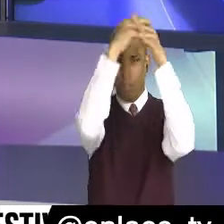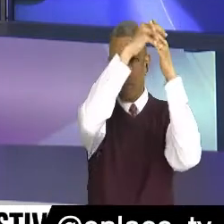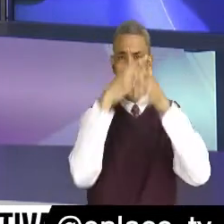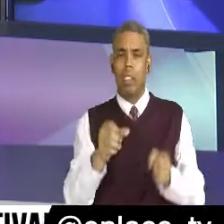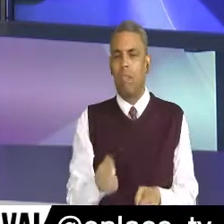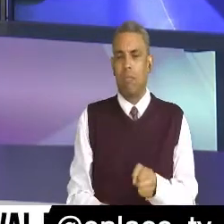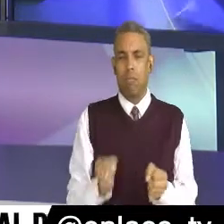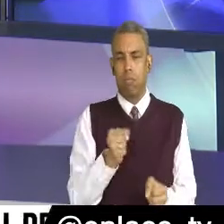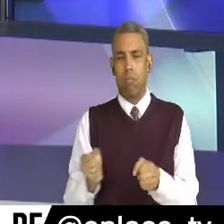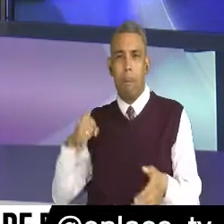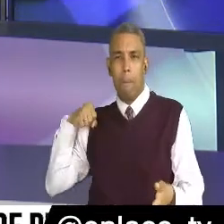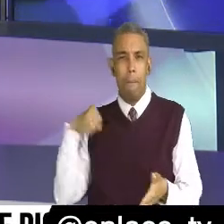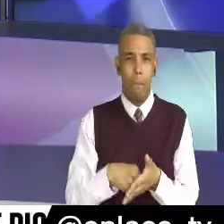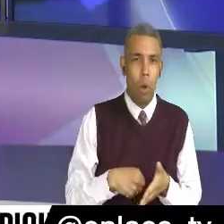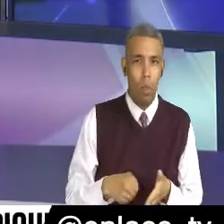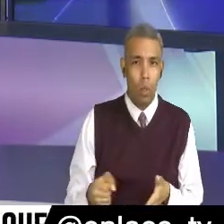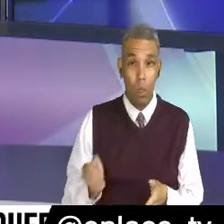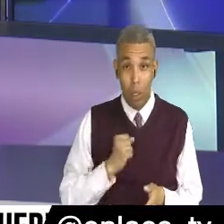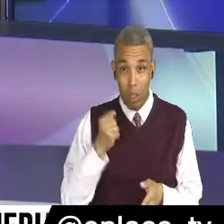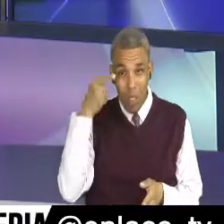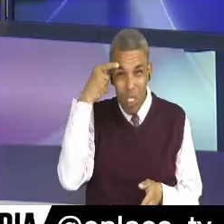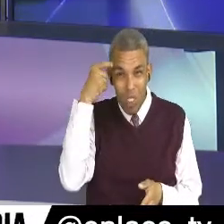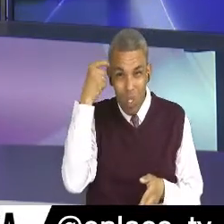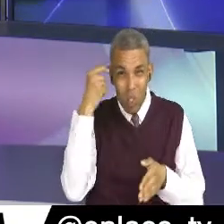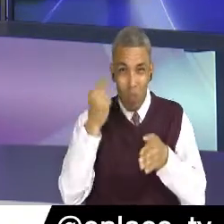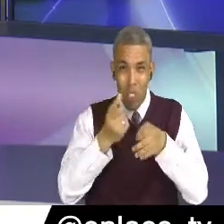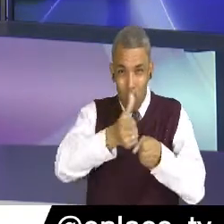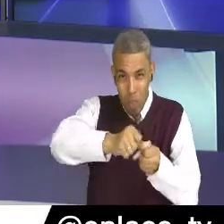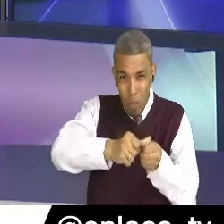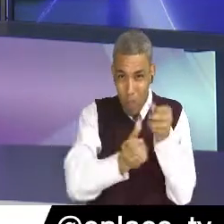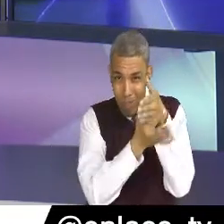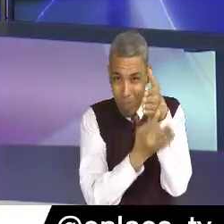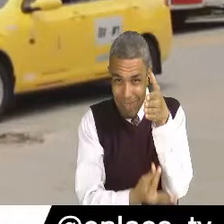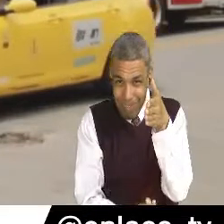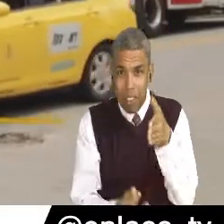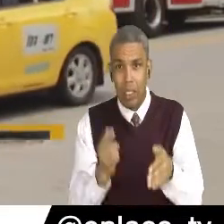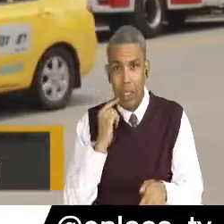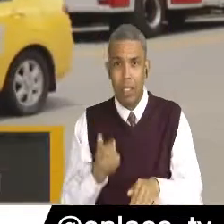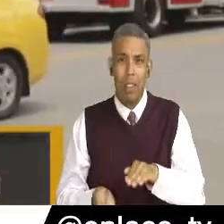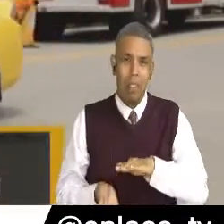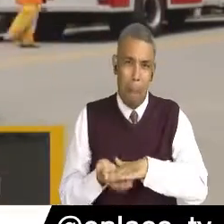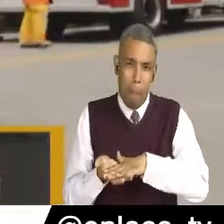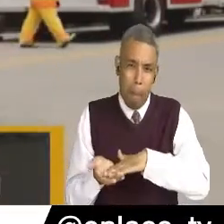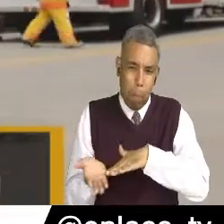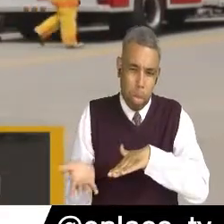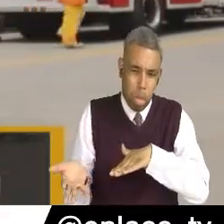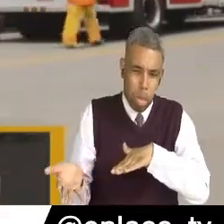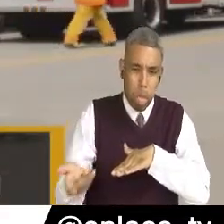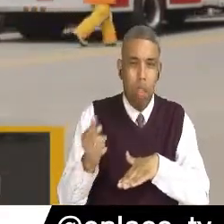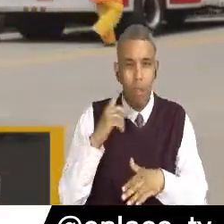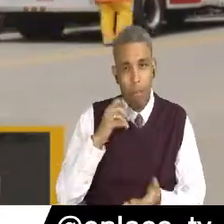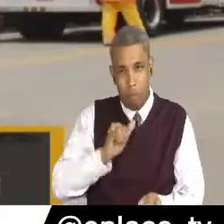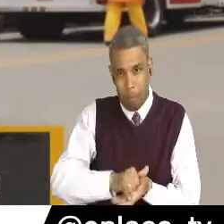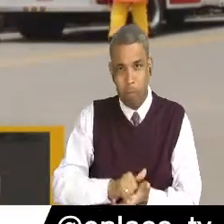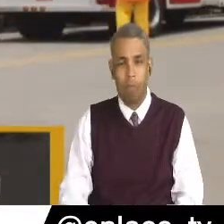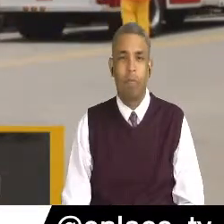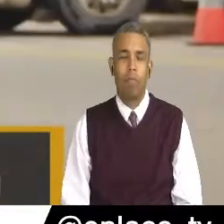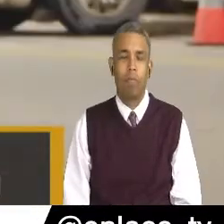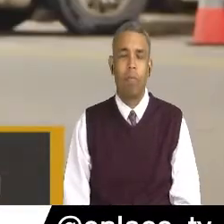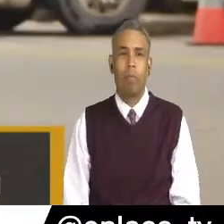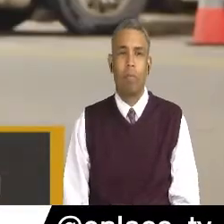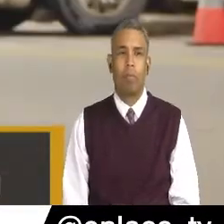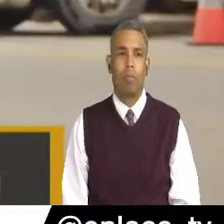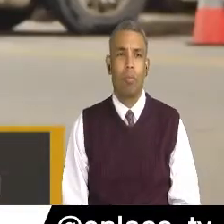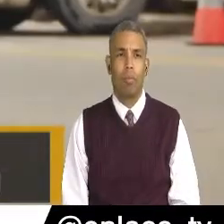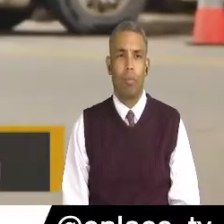cisterna, dejando como resultado un derrame de combustible en el sitio. Un nuevo accidente de tránsito se ha registrado en el sitio conocido como El Retén, en